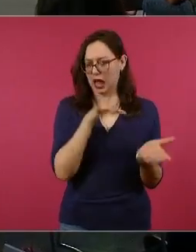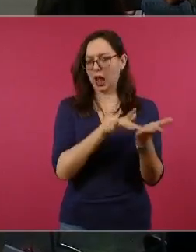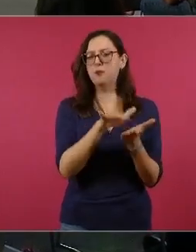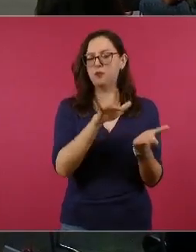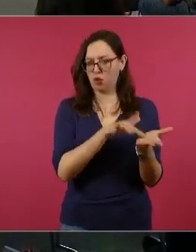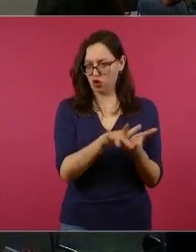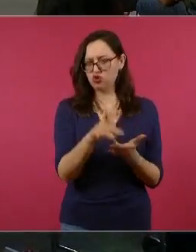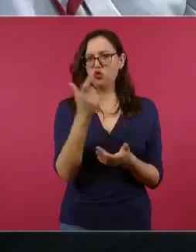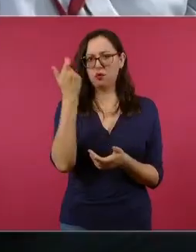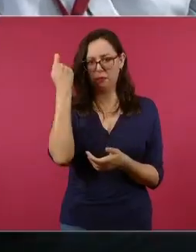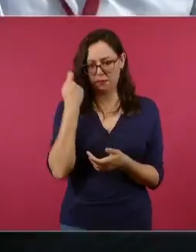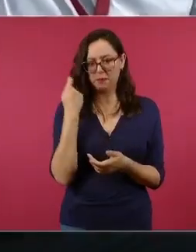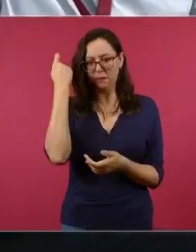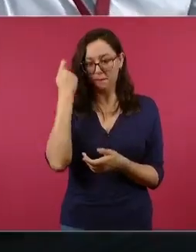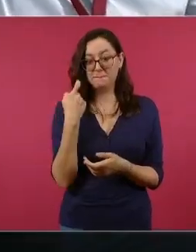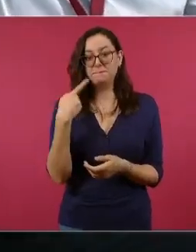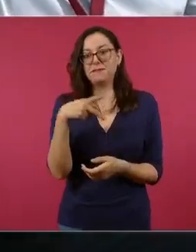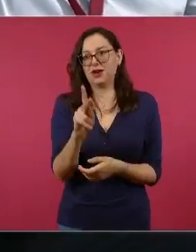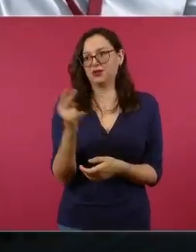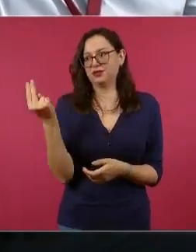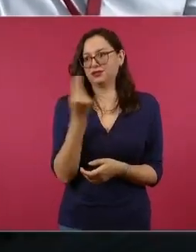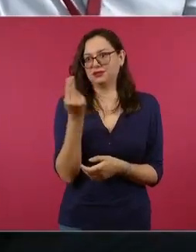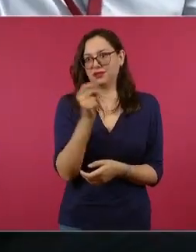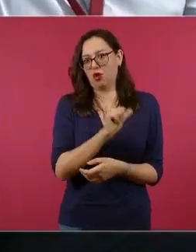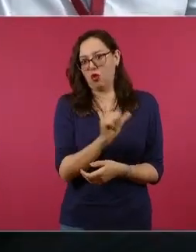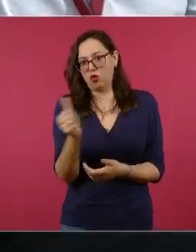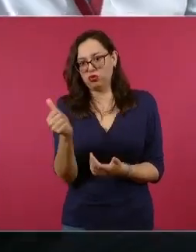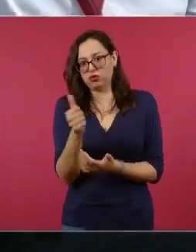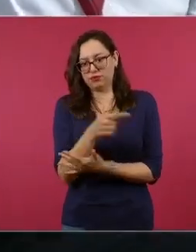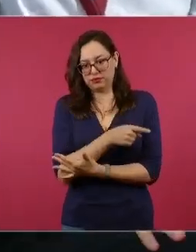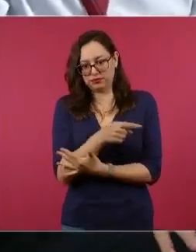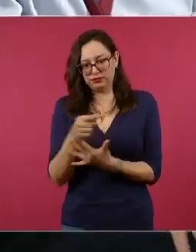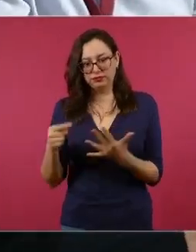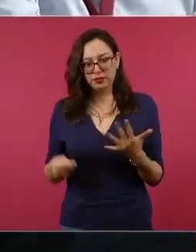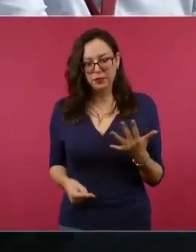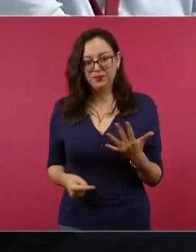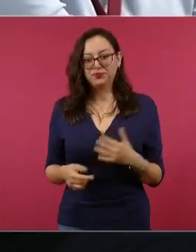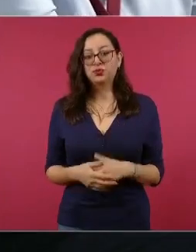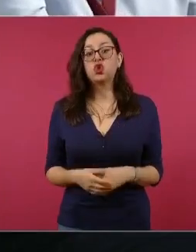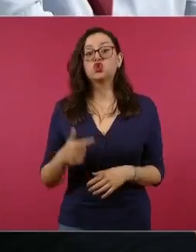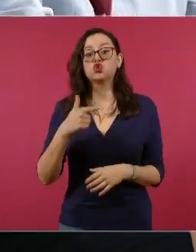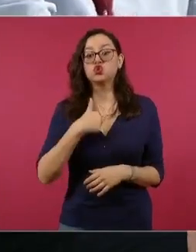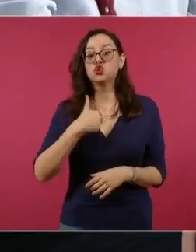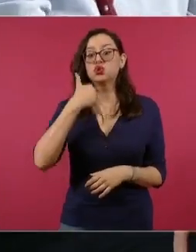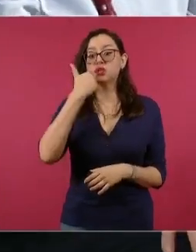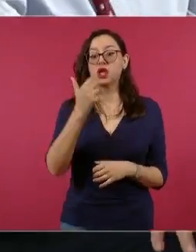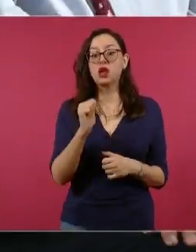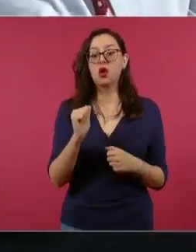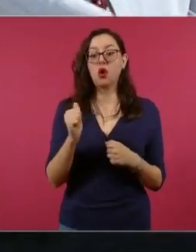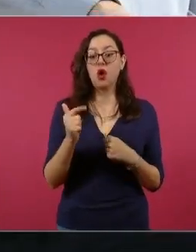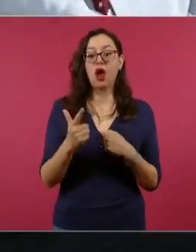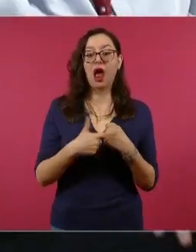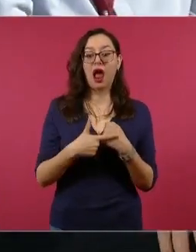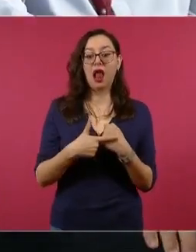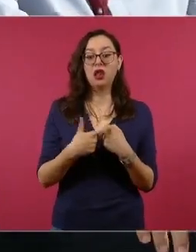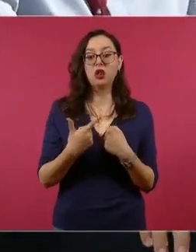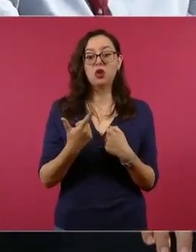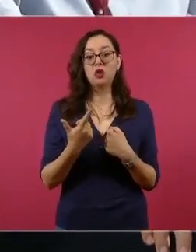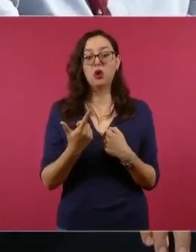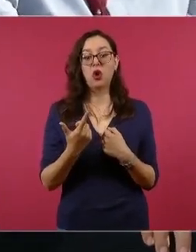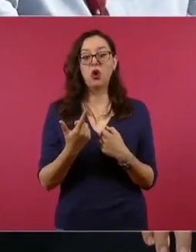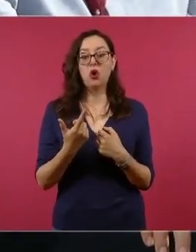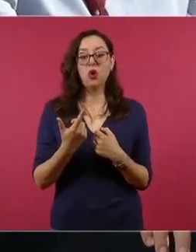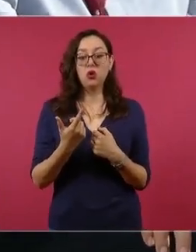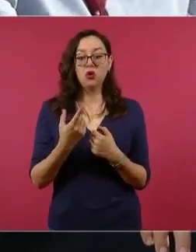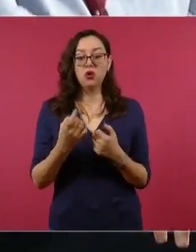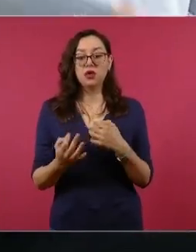como esto, señor presidente, siempre he tratado de dejar, pues, cuando menos un granito o un caso de que pueda ser